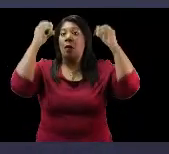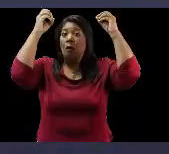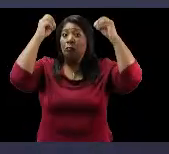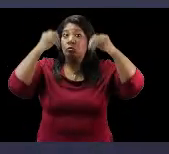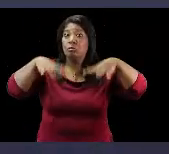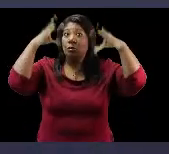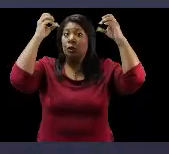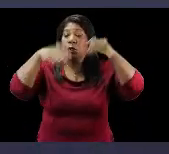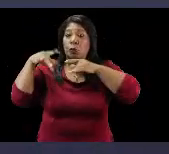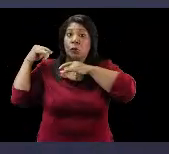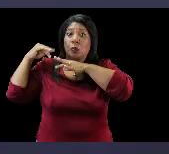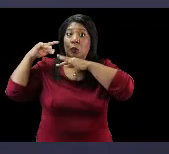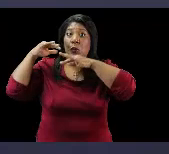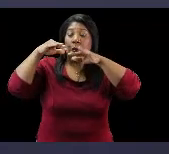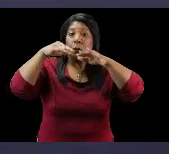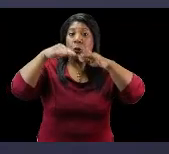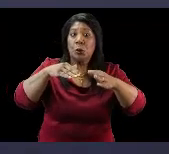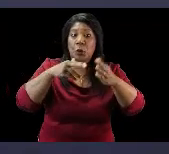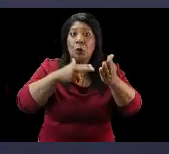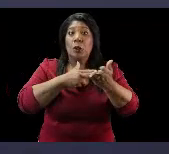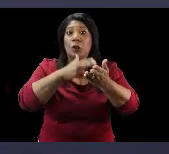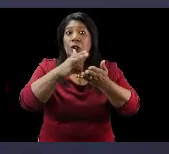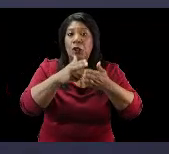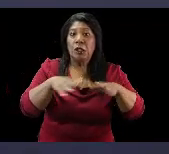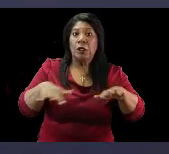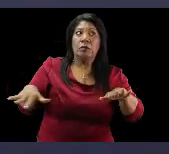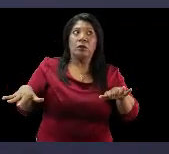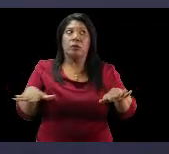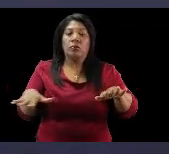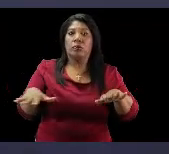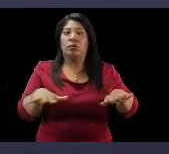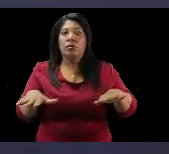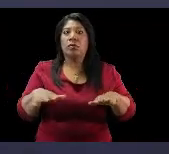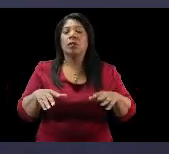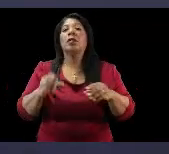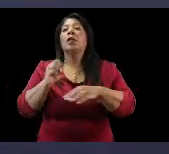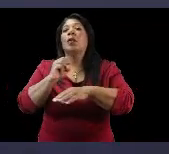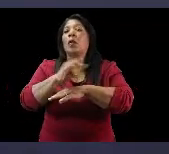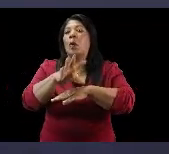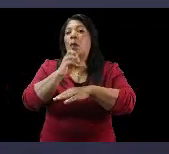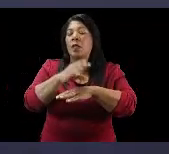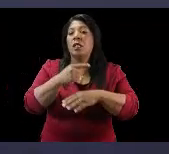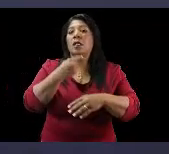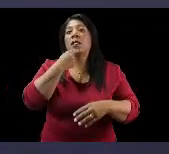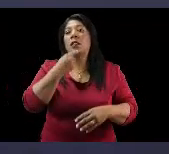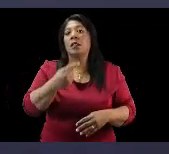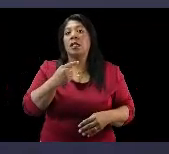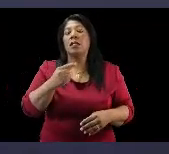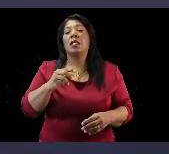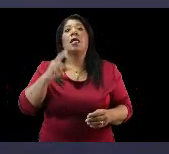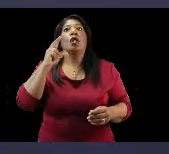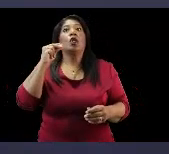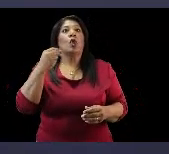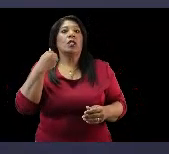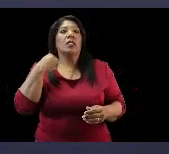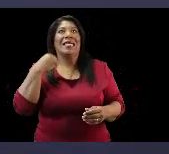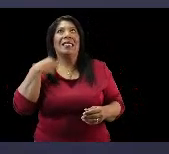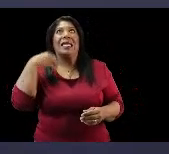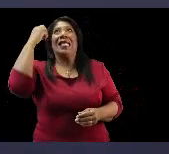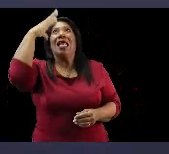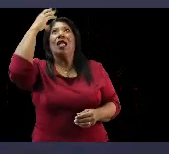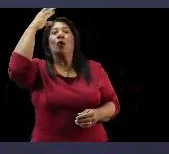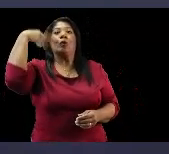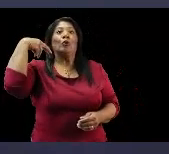mucha lluvia, estamos escuchando que para el lado de Chiriquí algunos temblores. Otras recomendaciones que puede ser de voz de alerta, no tenemos